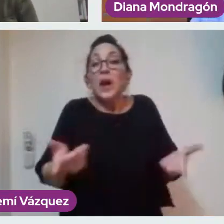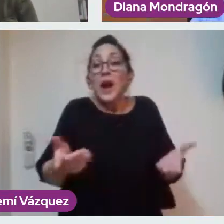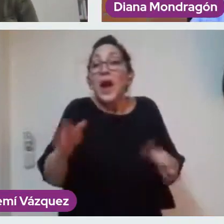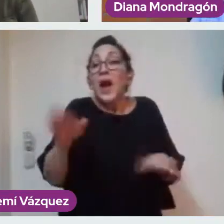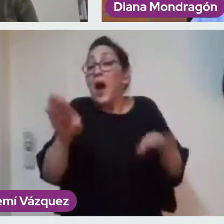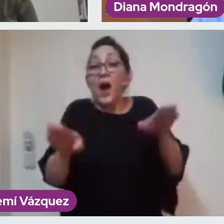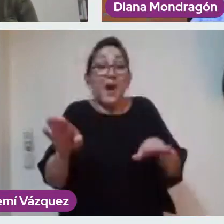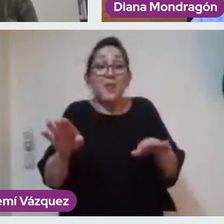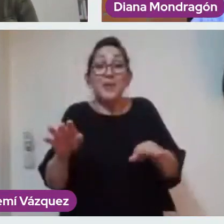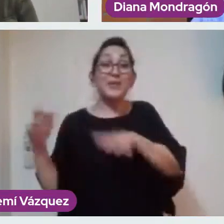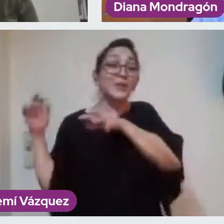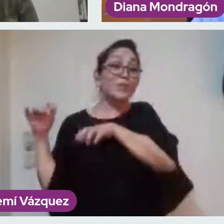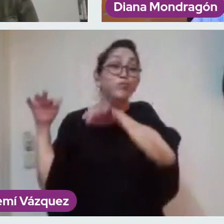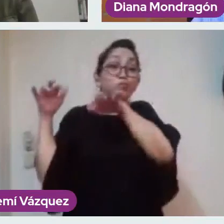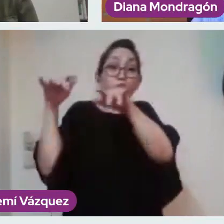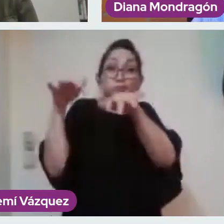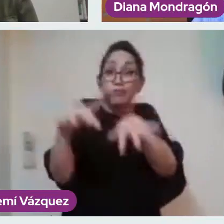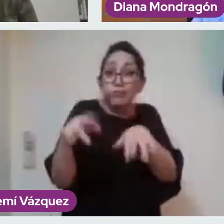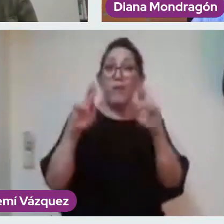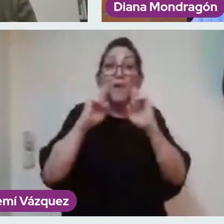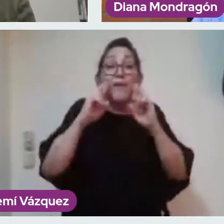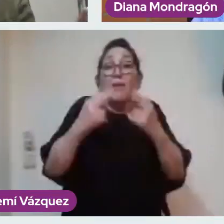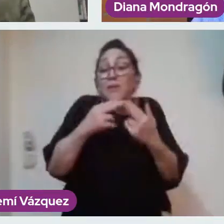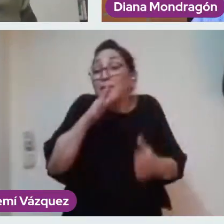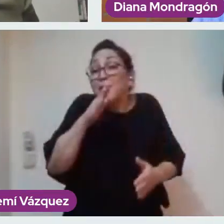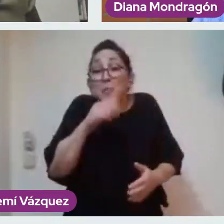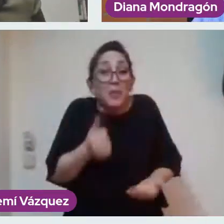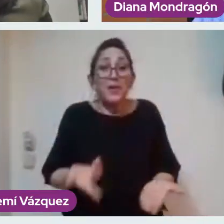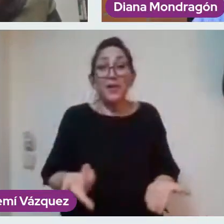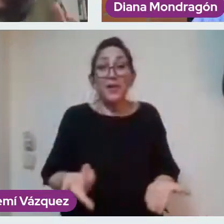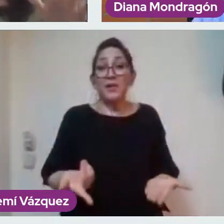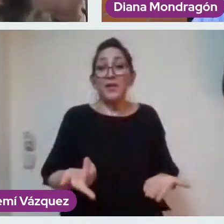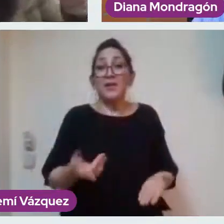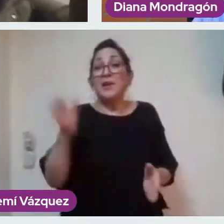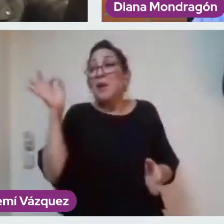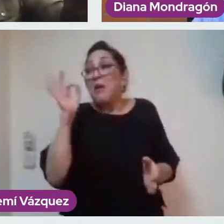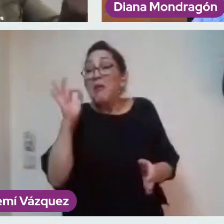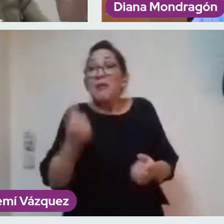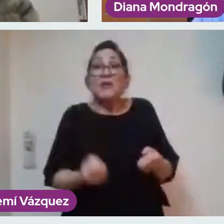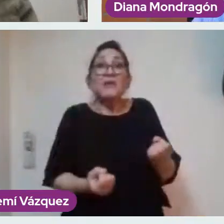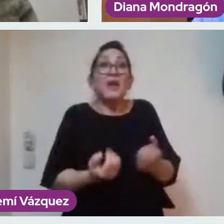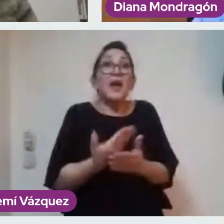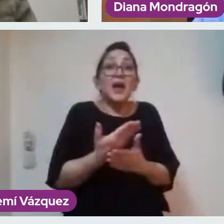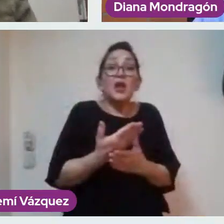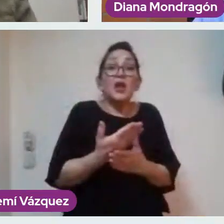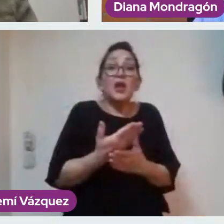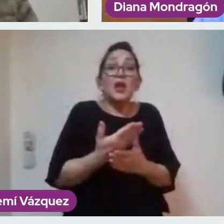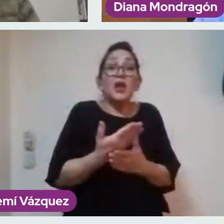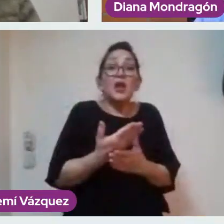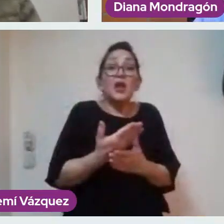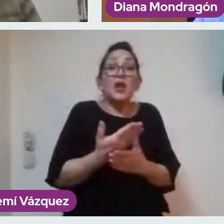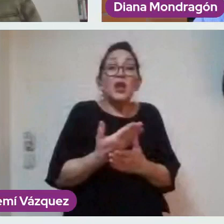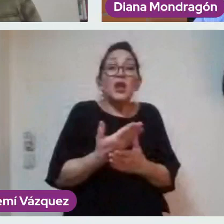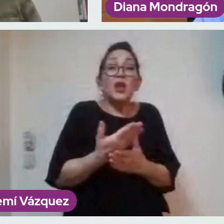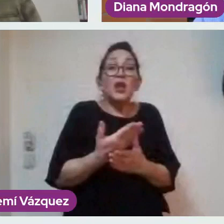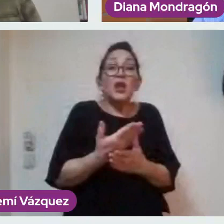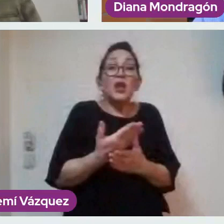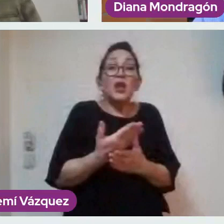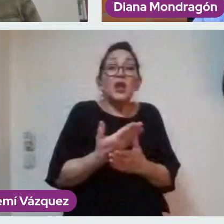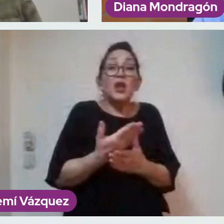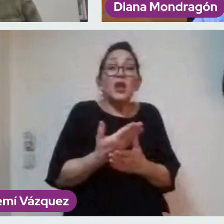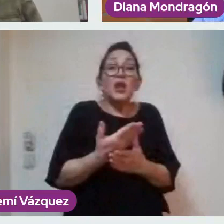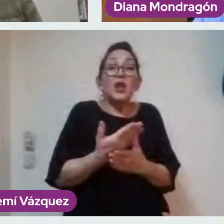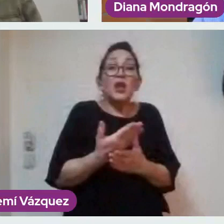a las 9 de la mañana. Es casi imposible y más en una ciudad, bueno, por ejemplo, ¿no? En esta ciudad. De verdad, yo